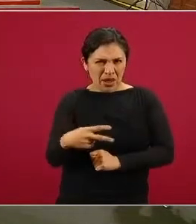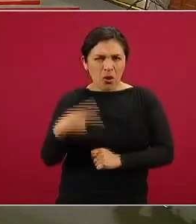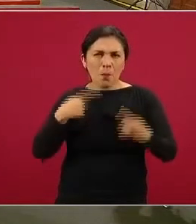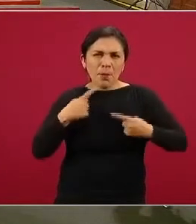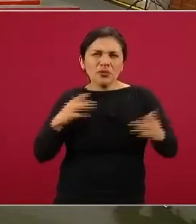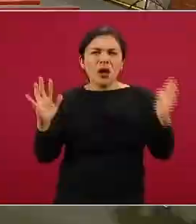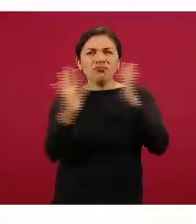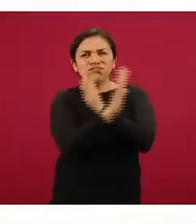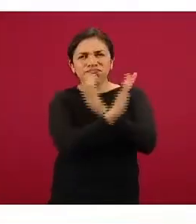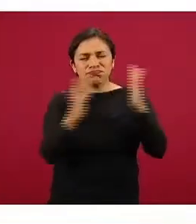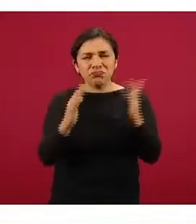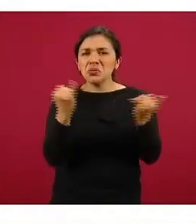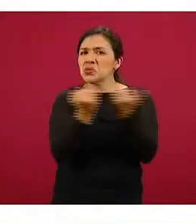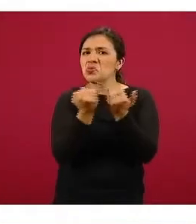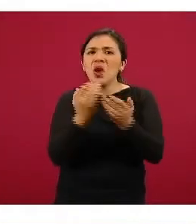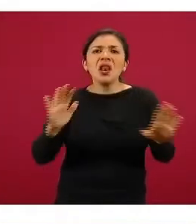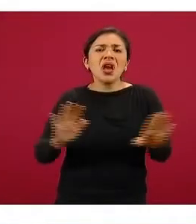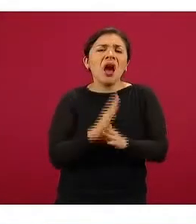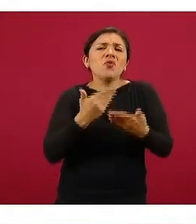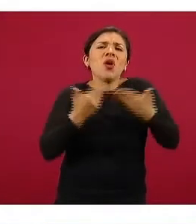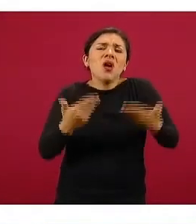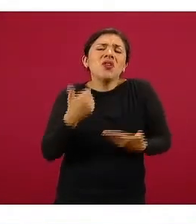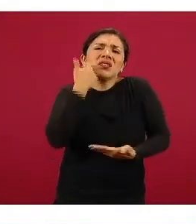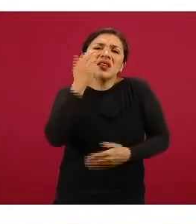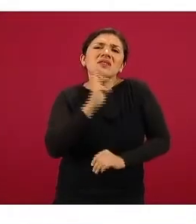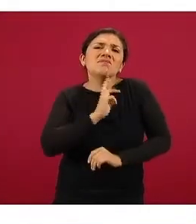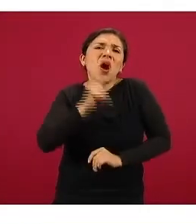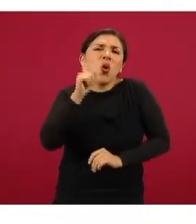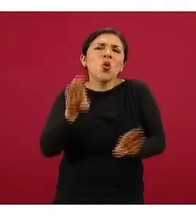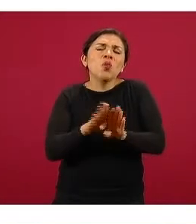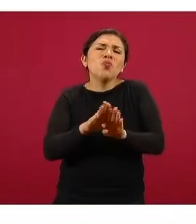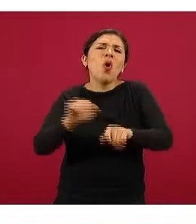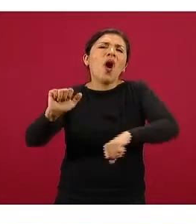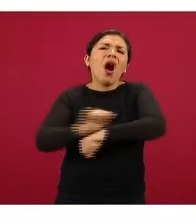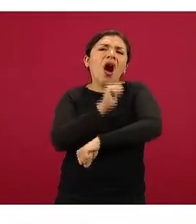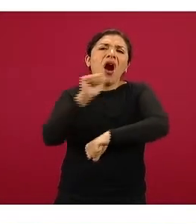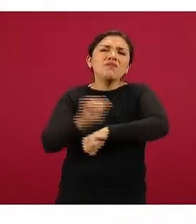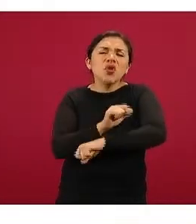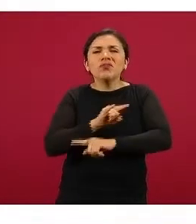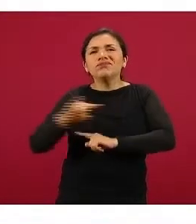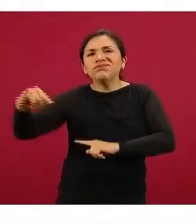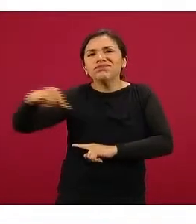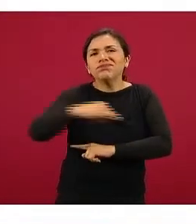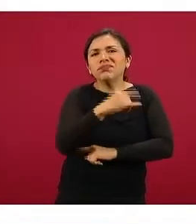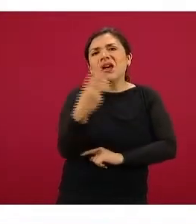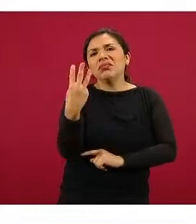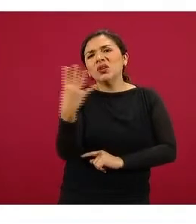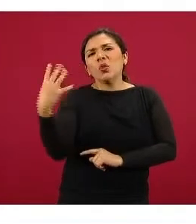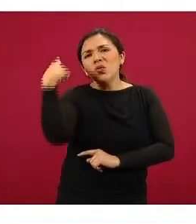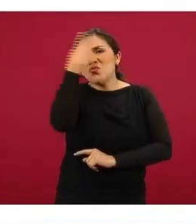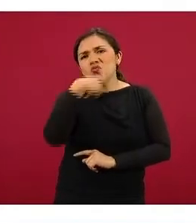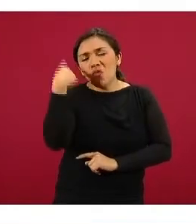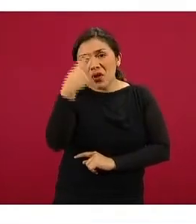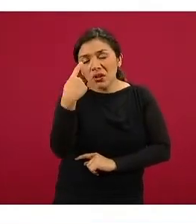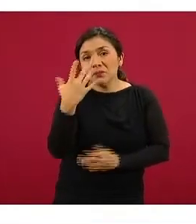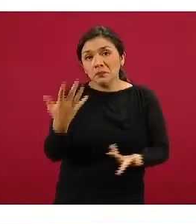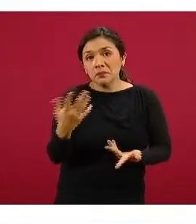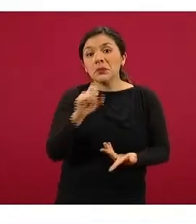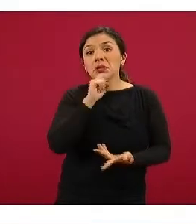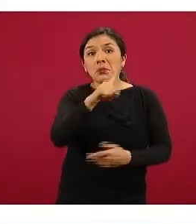de perfil, que ahora prefiere manejar el turismo terrestre 3-4 horas, también